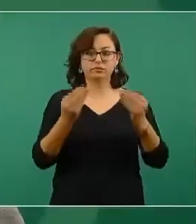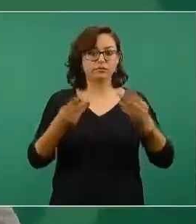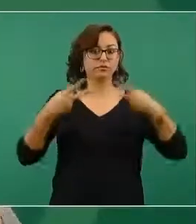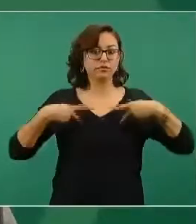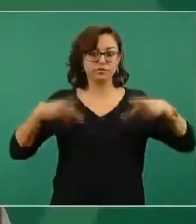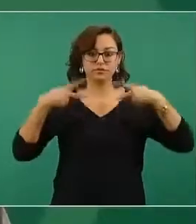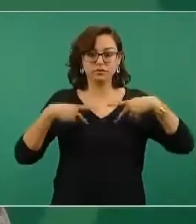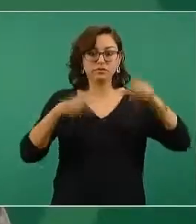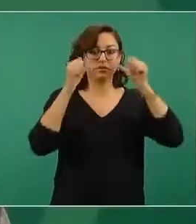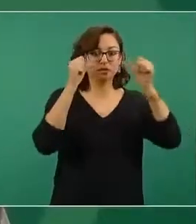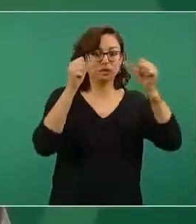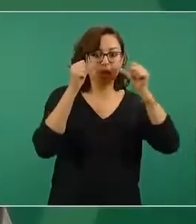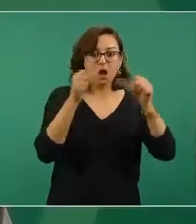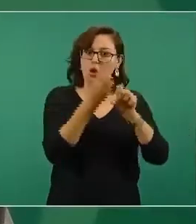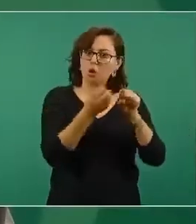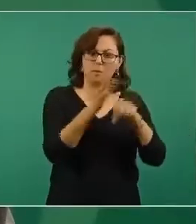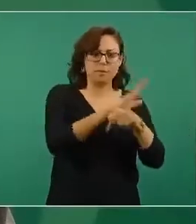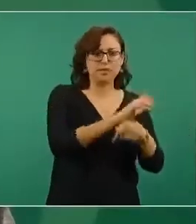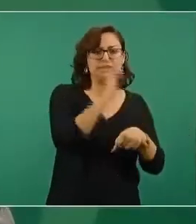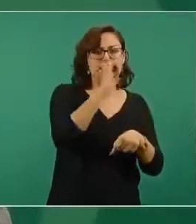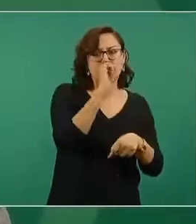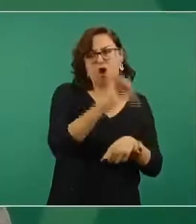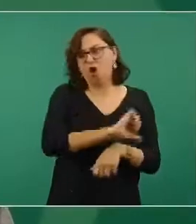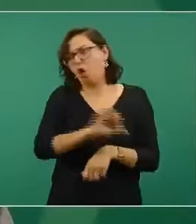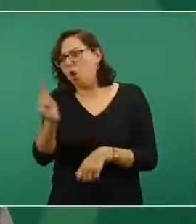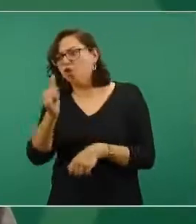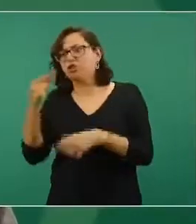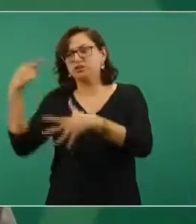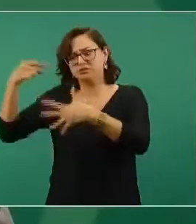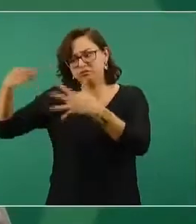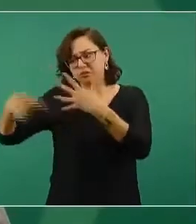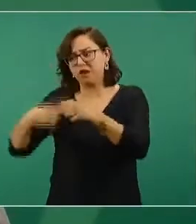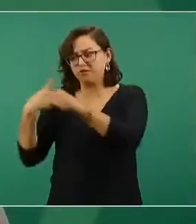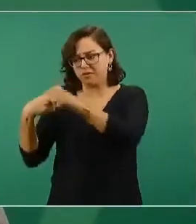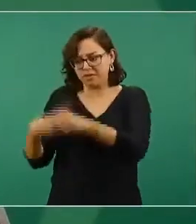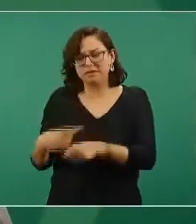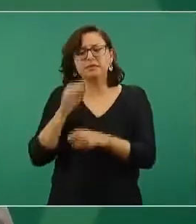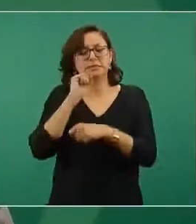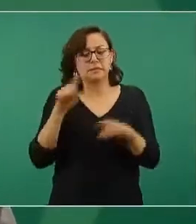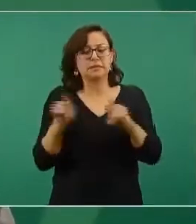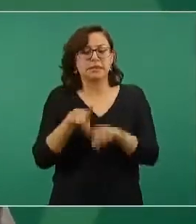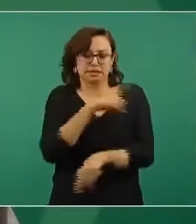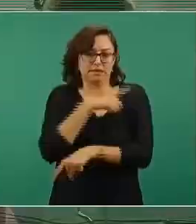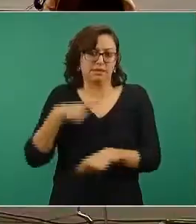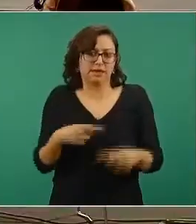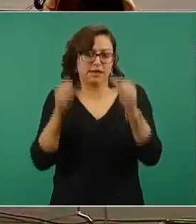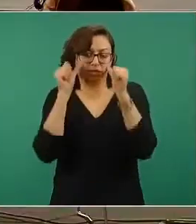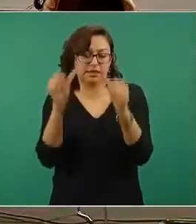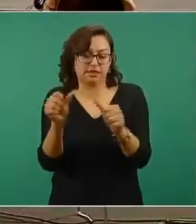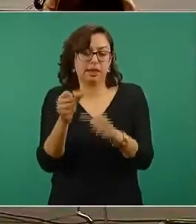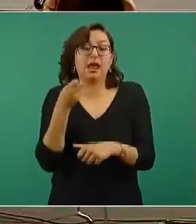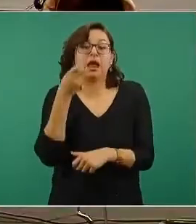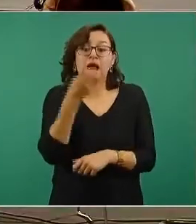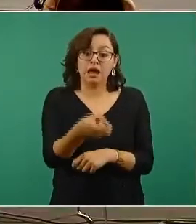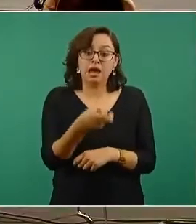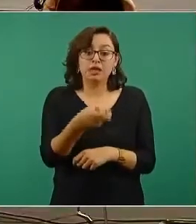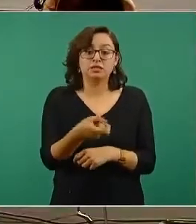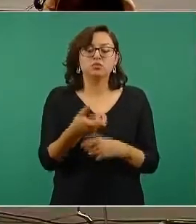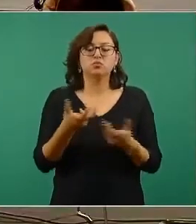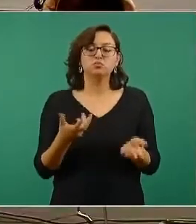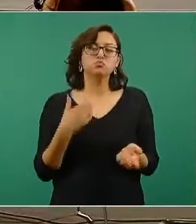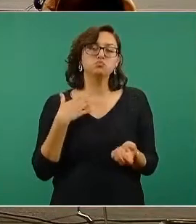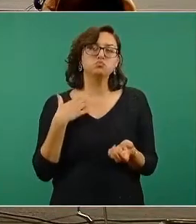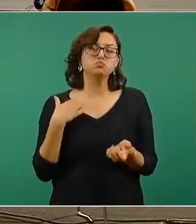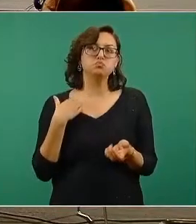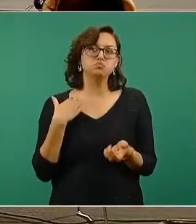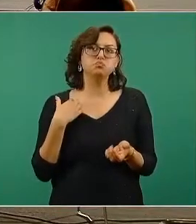de otras cosas no COVID, y por eso es un personal estratégico. Entonces tenemos en las instituciones públicas